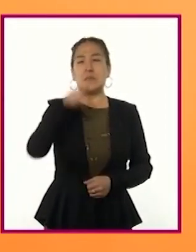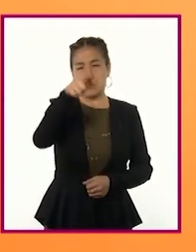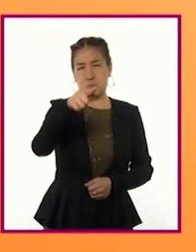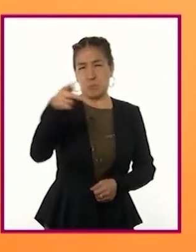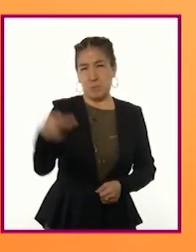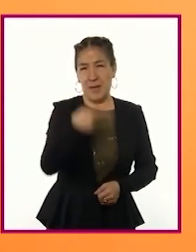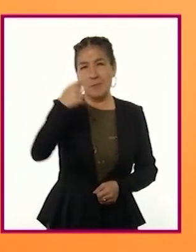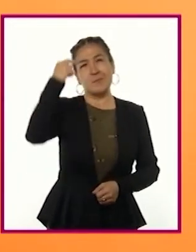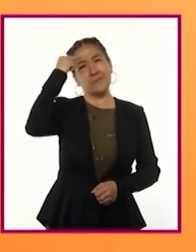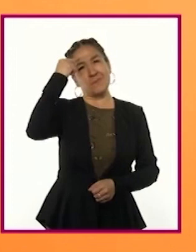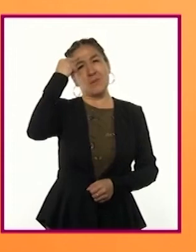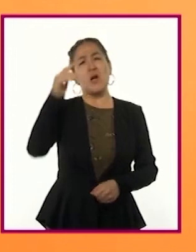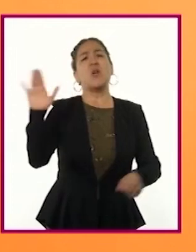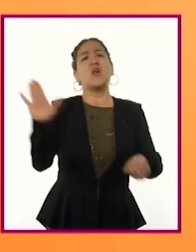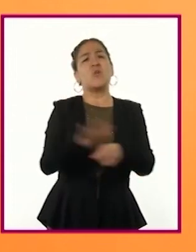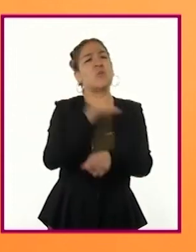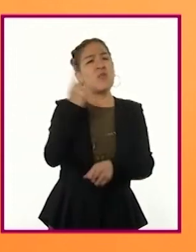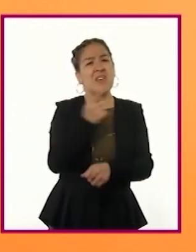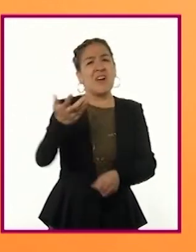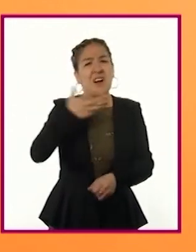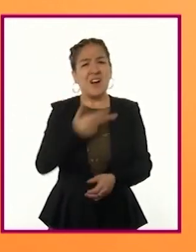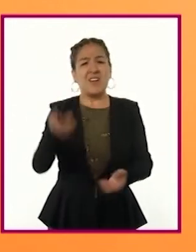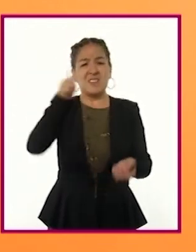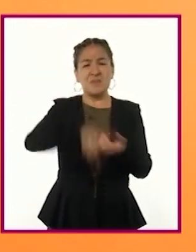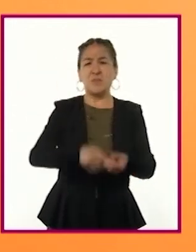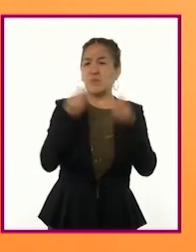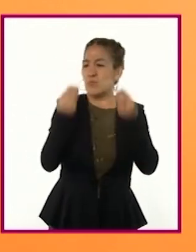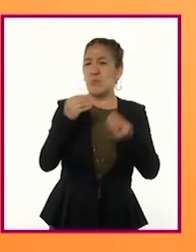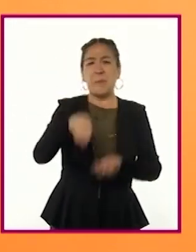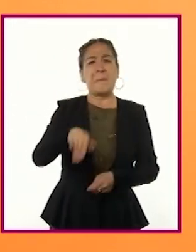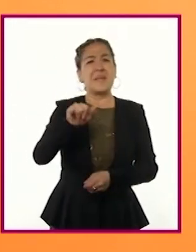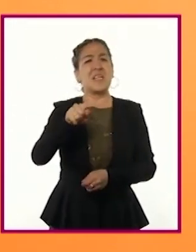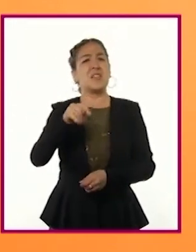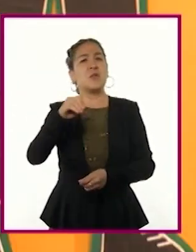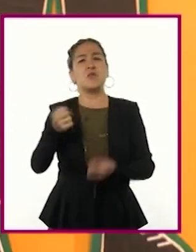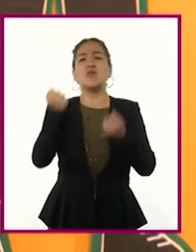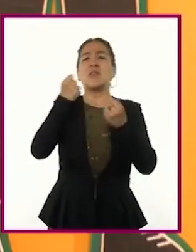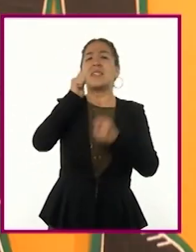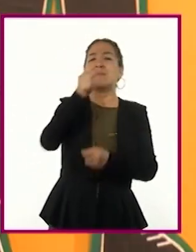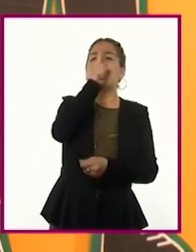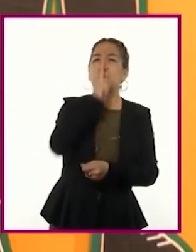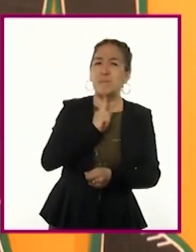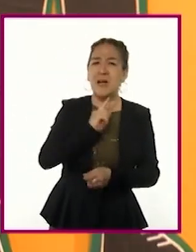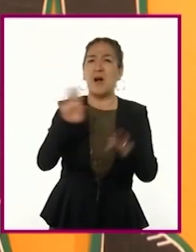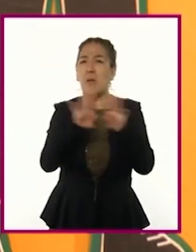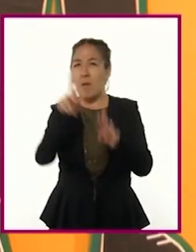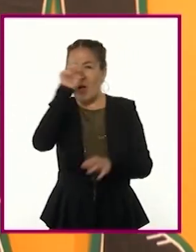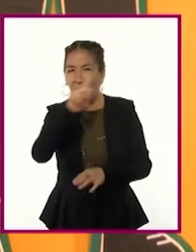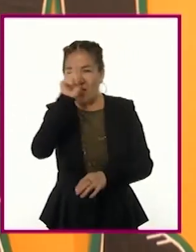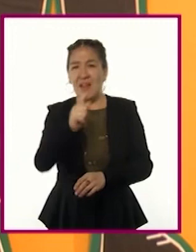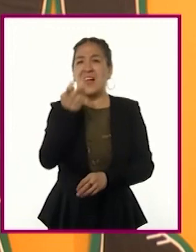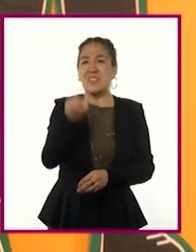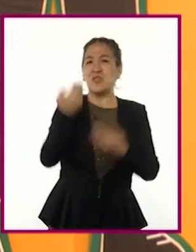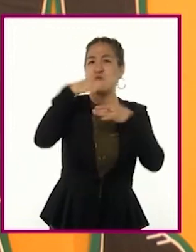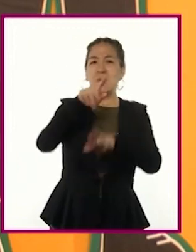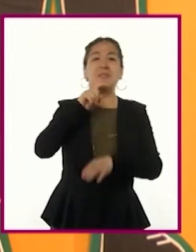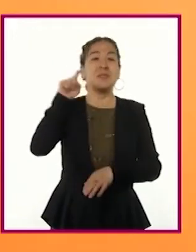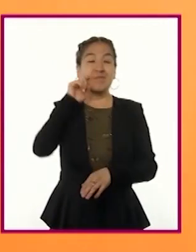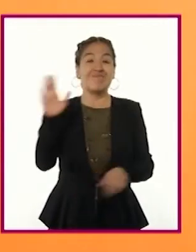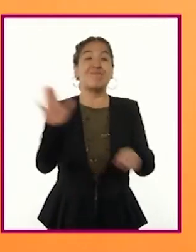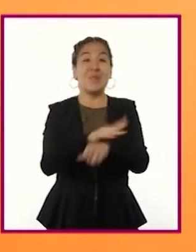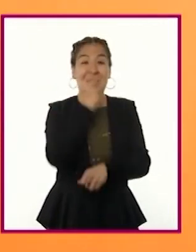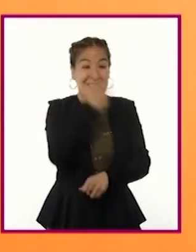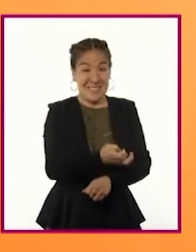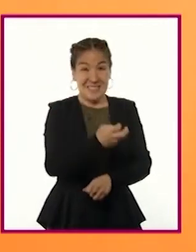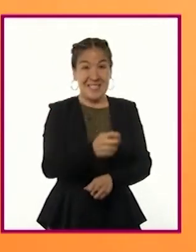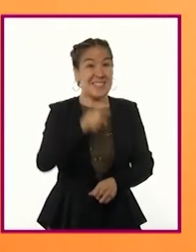preguntan, ¿por qué existen tantos mitos acerca de la sexualidad? Una de las razones es porque la sexualidad es